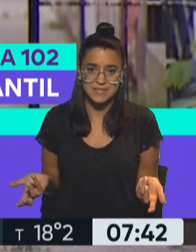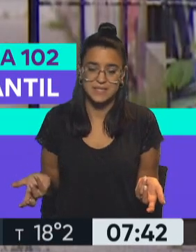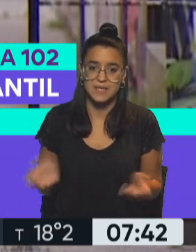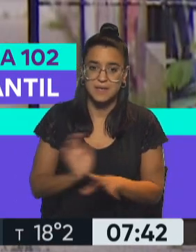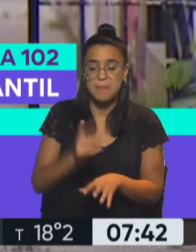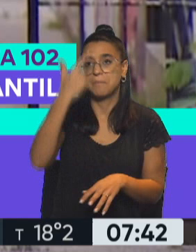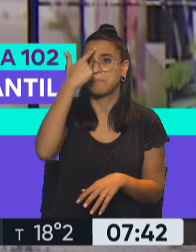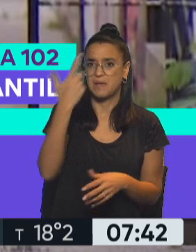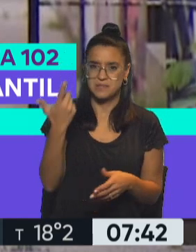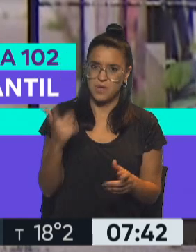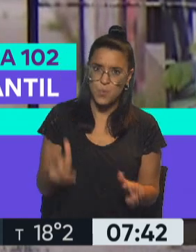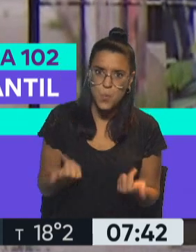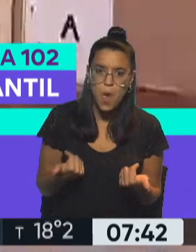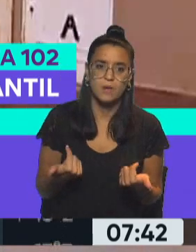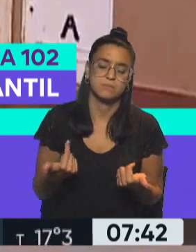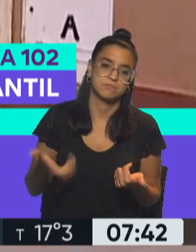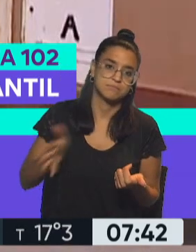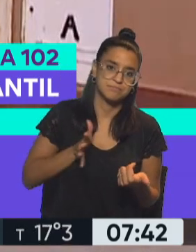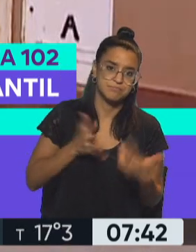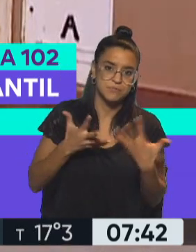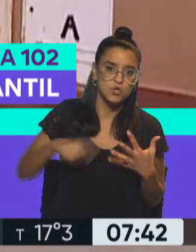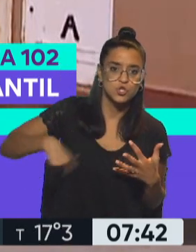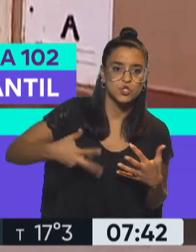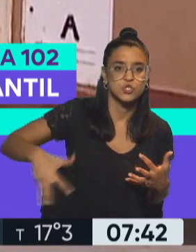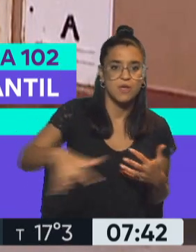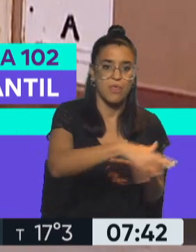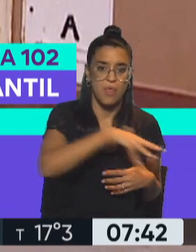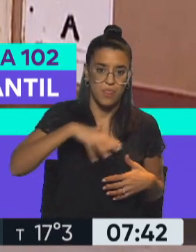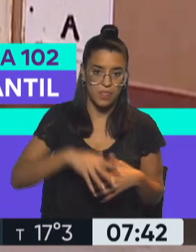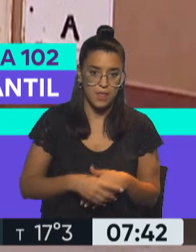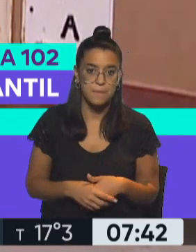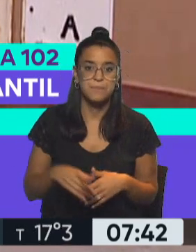de lo que uno puede pensar, entonces impacta de sobremanera en la sociedad